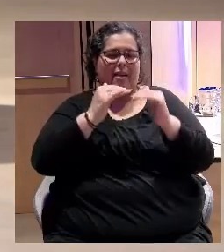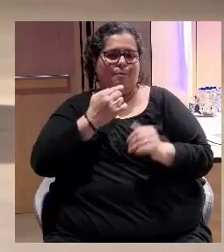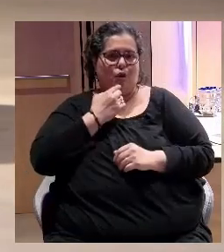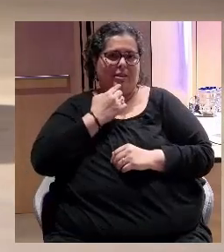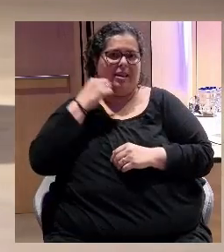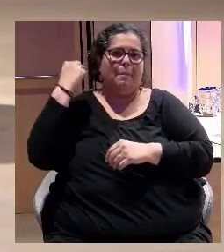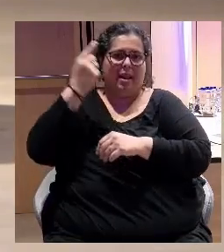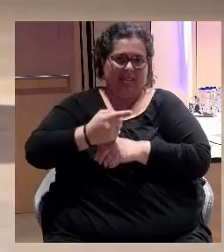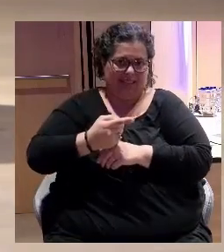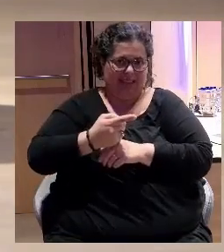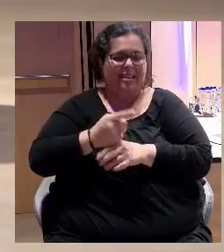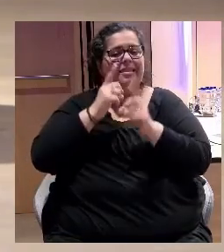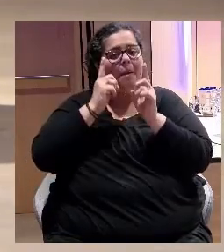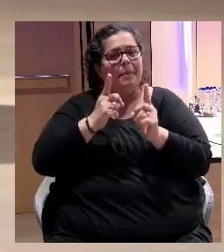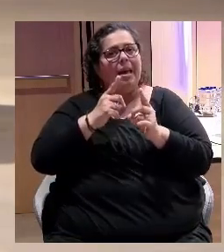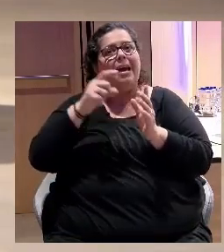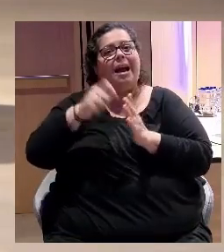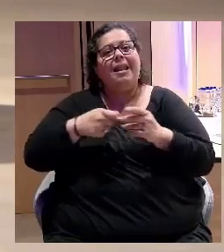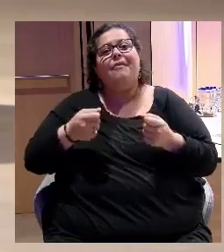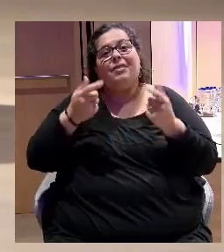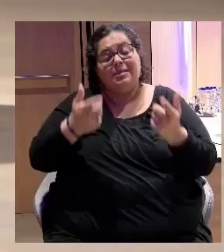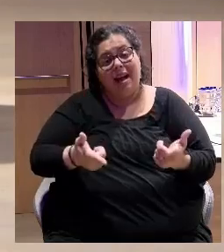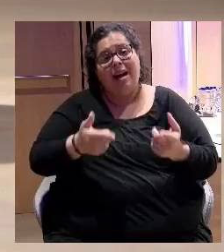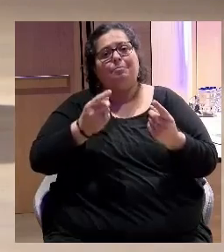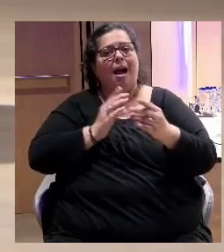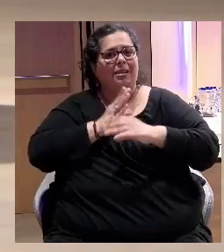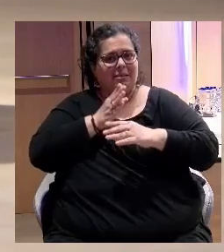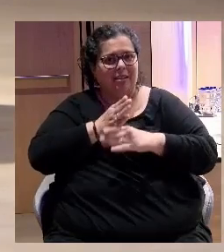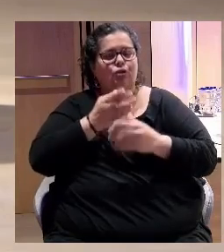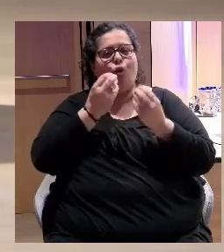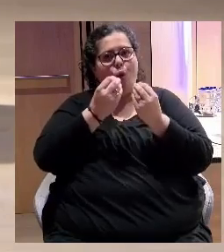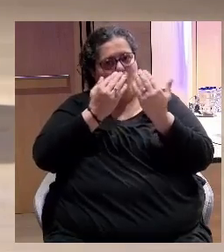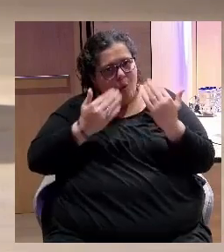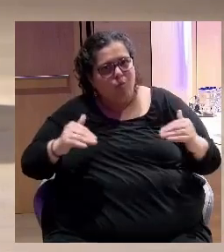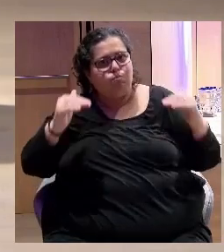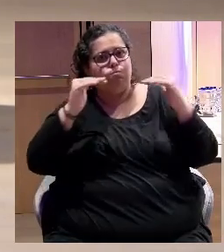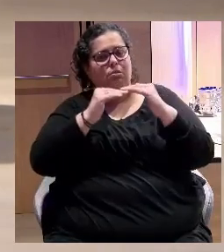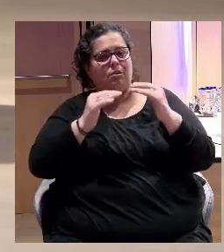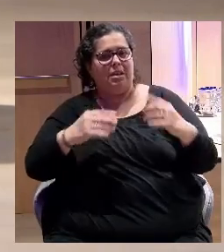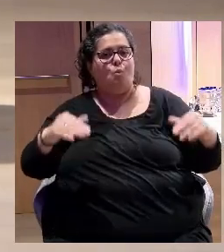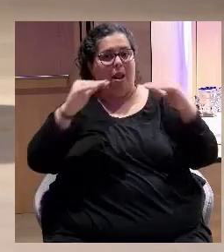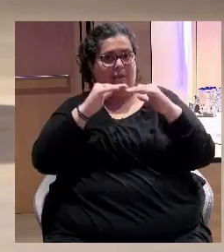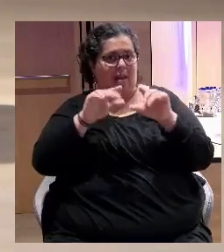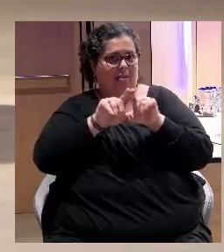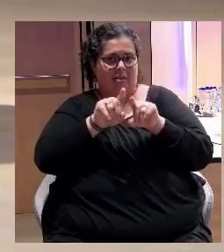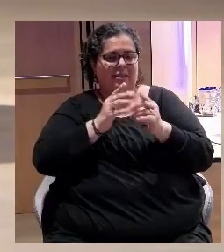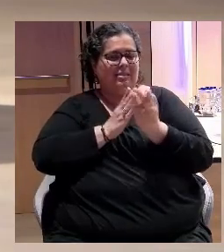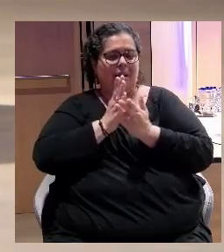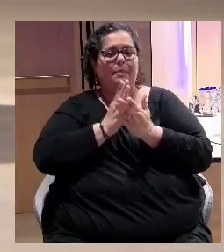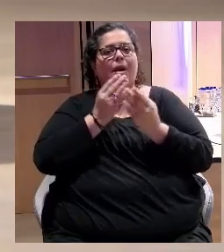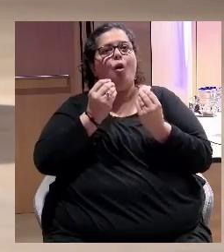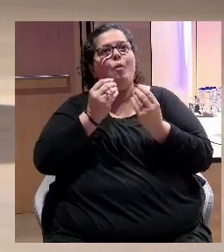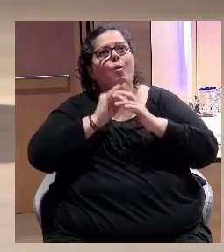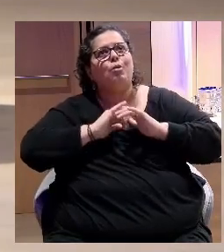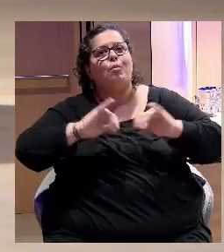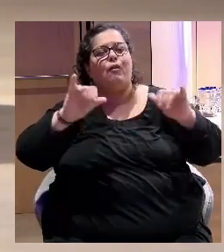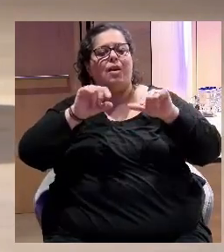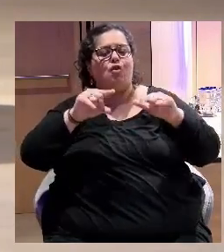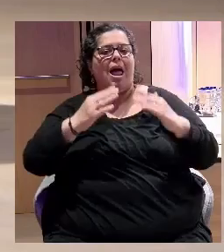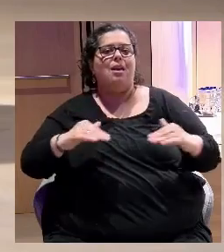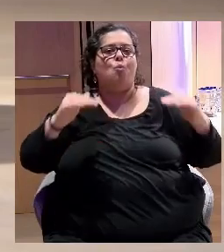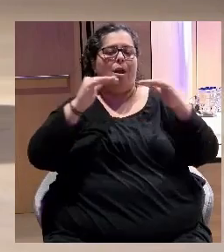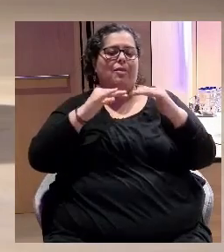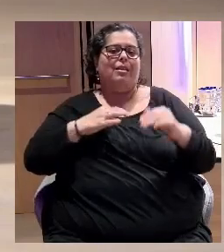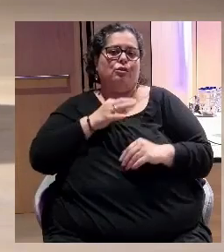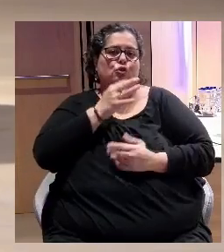otro, garantizar o promover el acceso a derechos en condiciones de igualdad, promoviendo la igualdad socioeconómica y en el acceso a